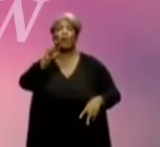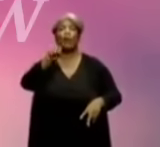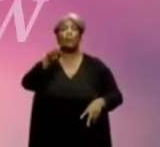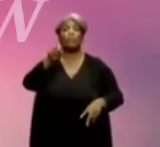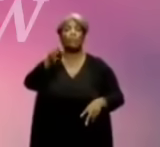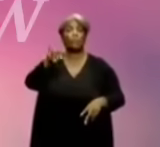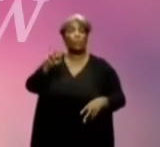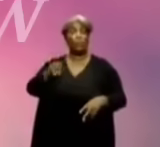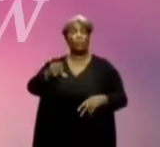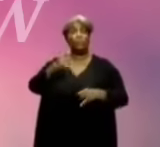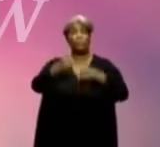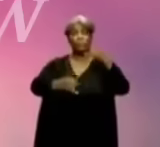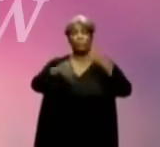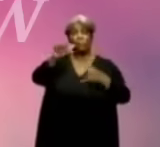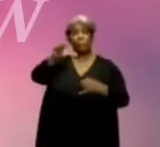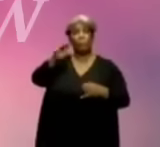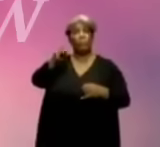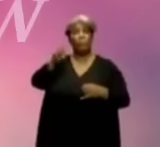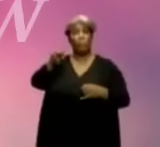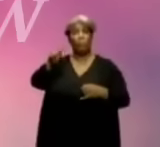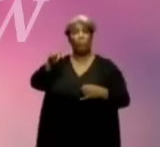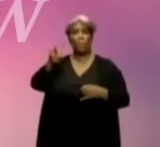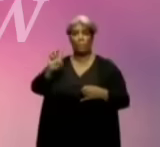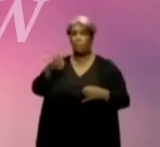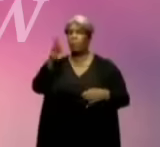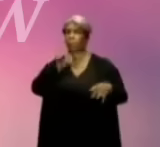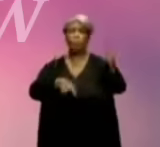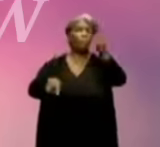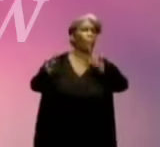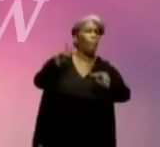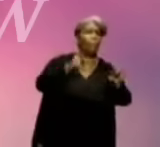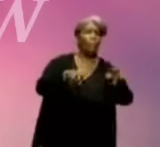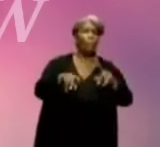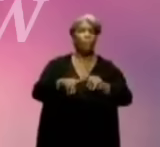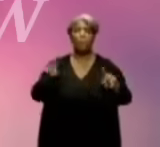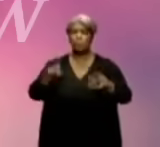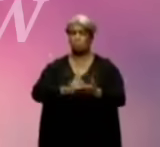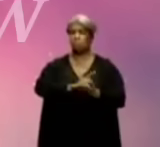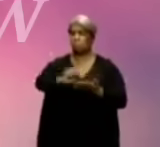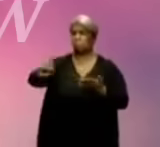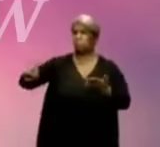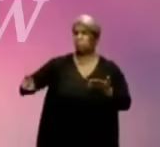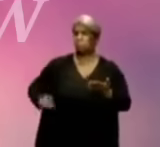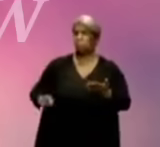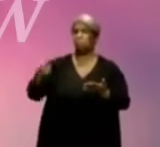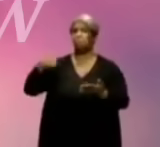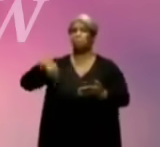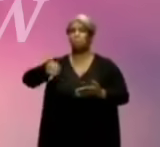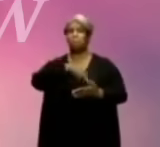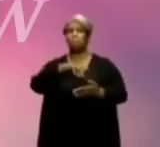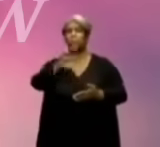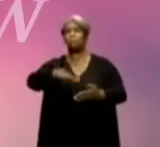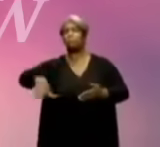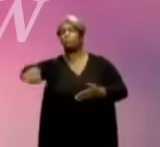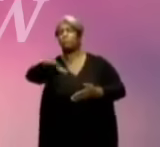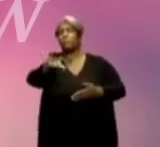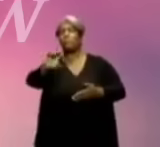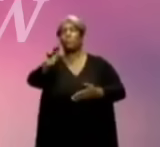datos más exactos, pero la pasada semana nosotros inauguramos en Cumayasa